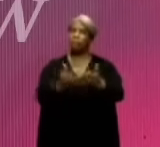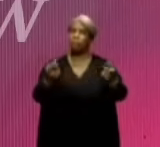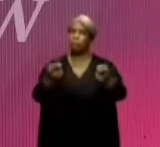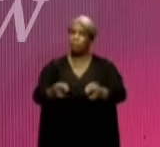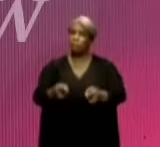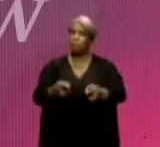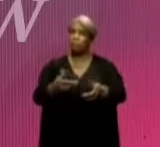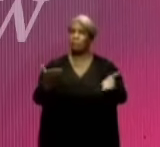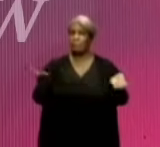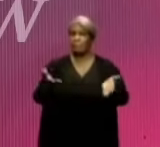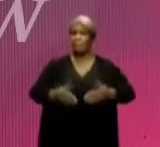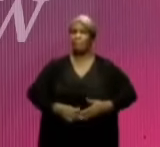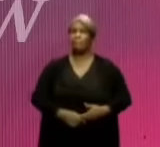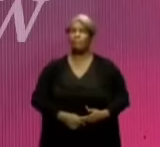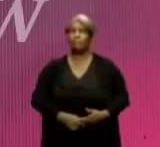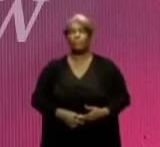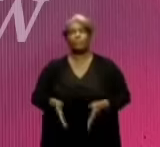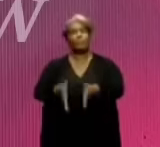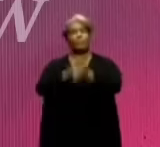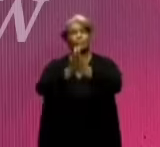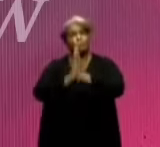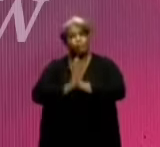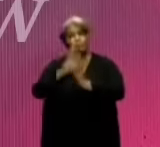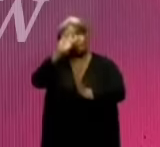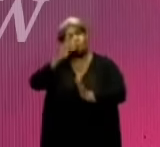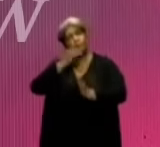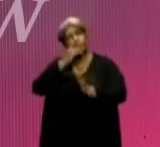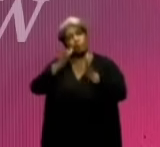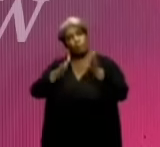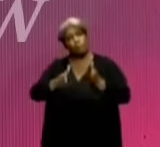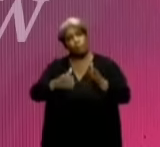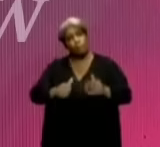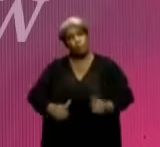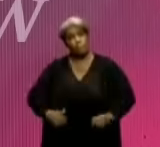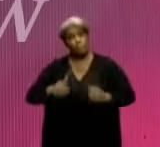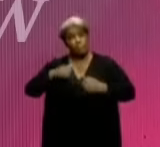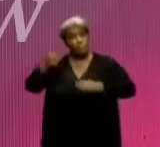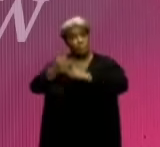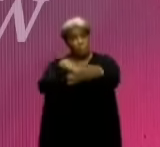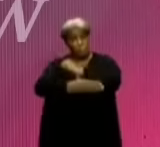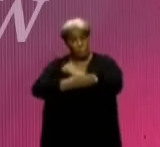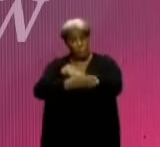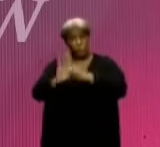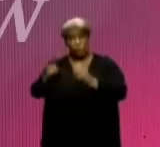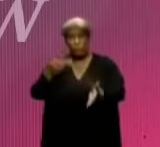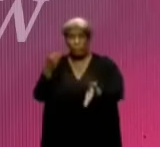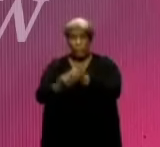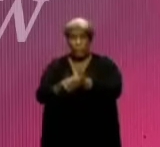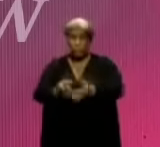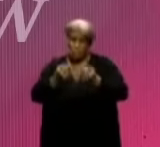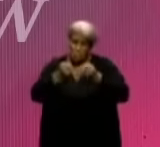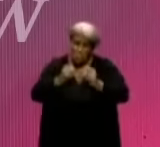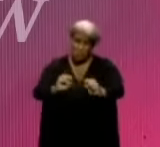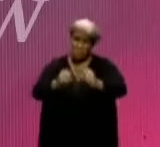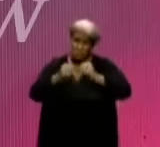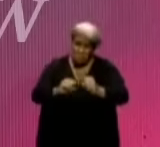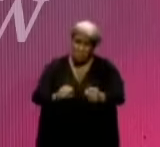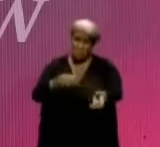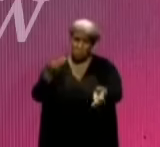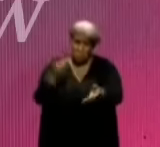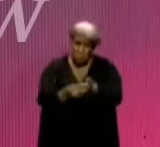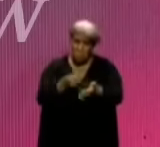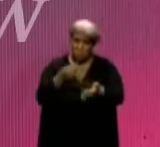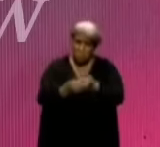en nuestro país. Lo que yo les pido a los dominicanos en el exterior, que ese dinero con tanto trabajo, con tanta dedicación